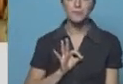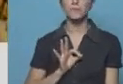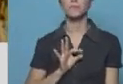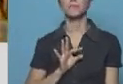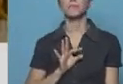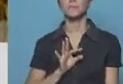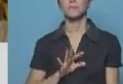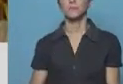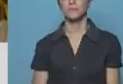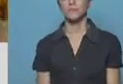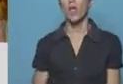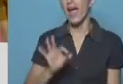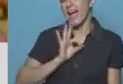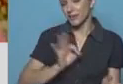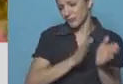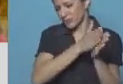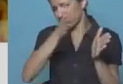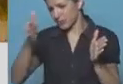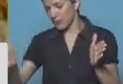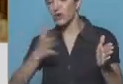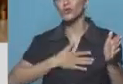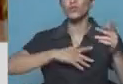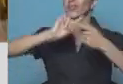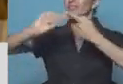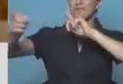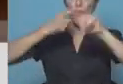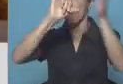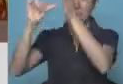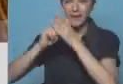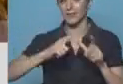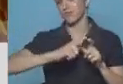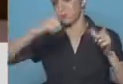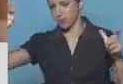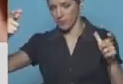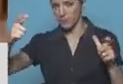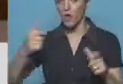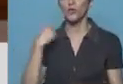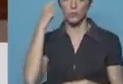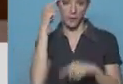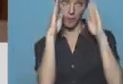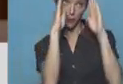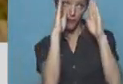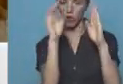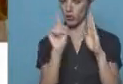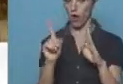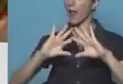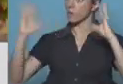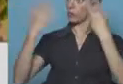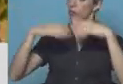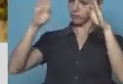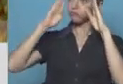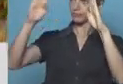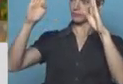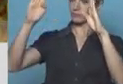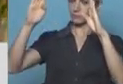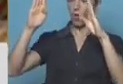hemos ampliado notoriamente nuestras relaciones internacionales, ya no miramos a un solo lado, miramos al mundo entero, que es como hay que mirarlo,